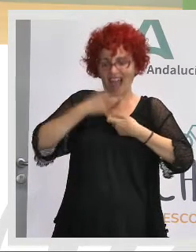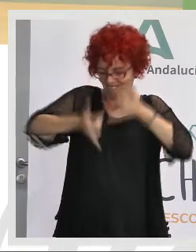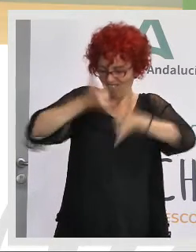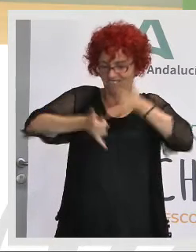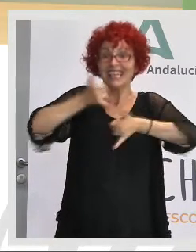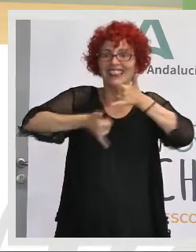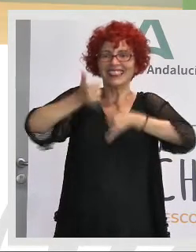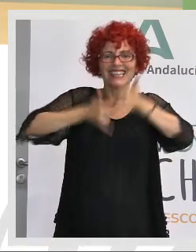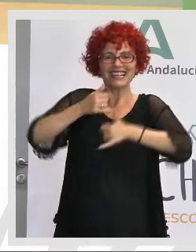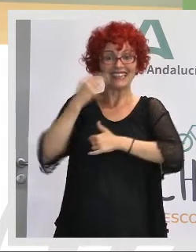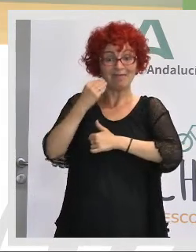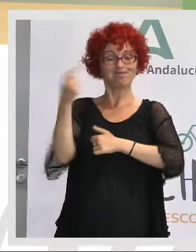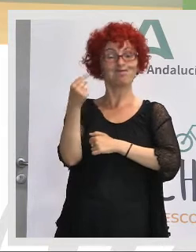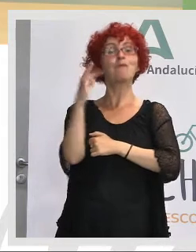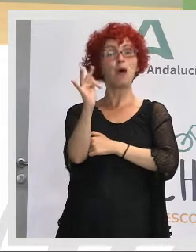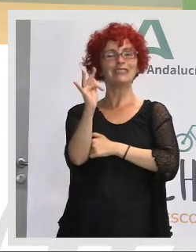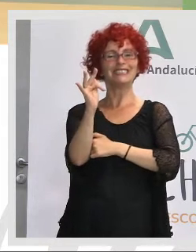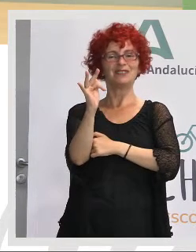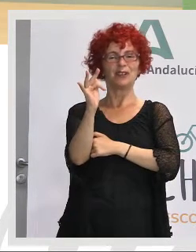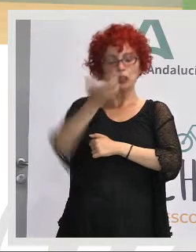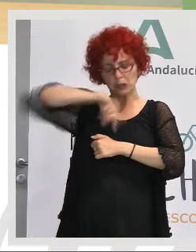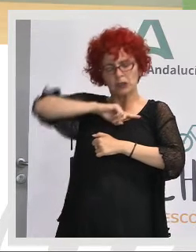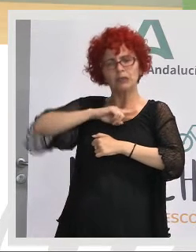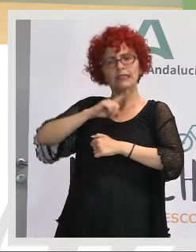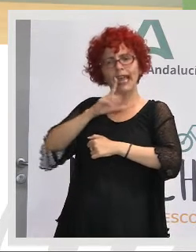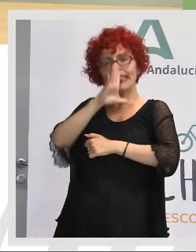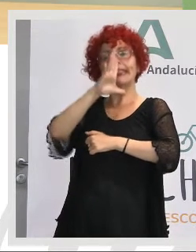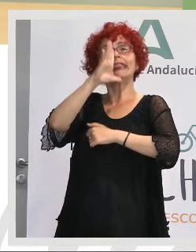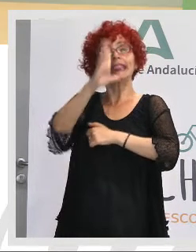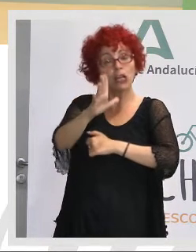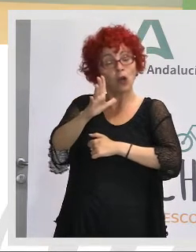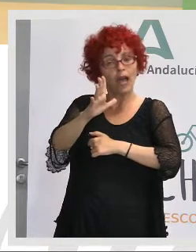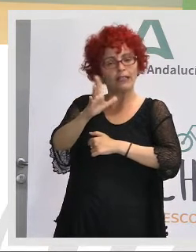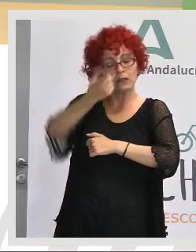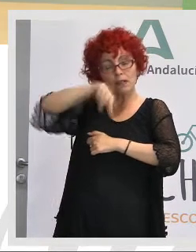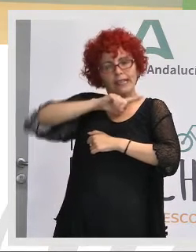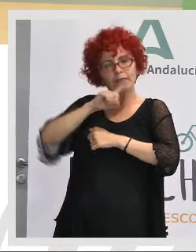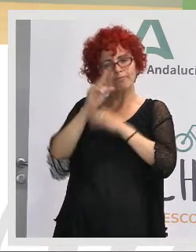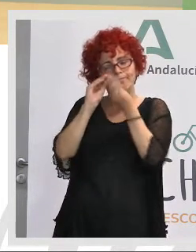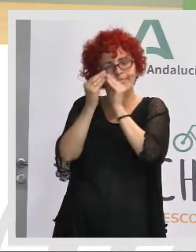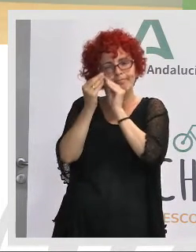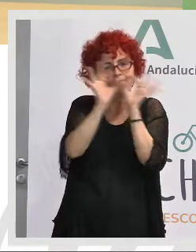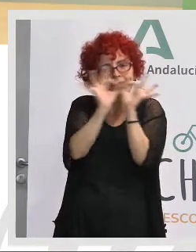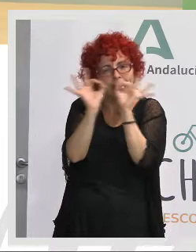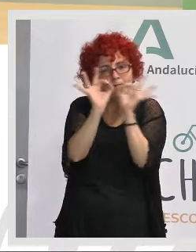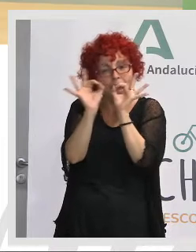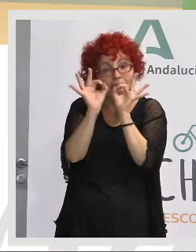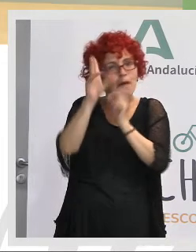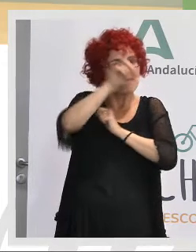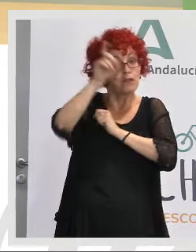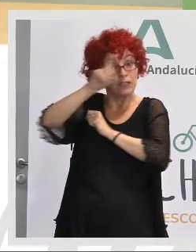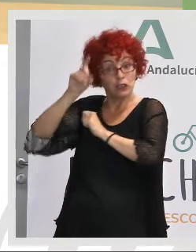trabajo muy bueno. Durante 5 años los alumnos de este centro han preparado junto a